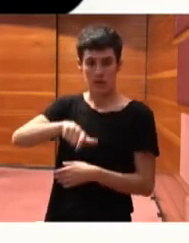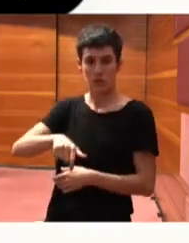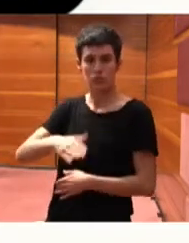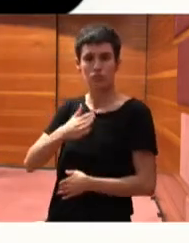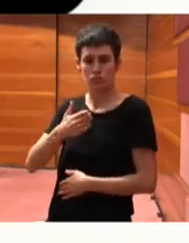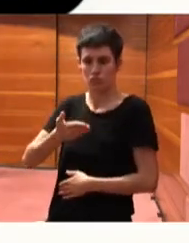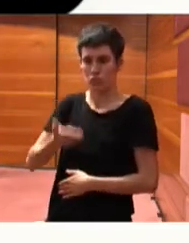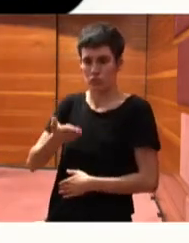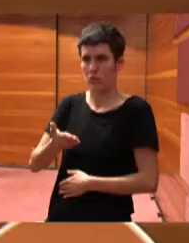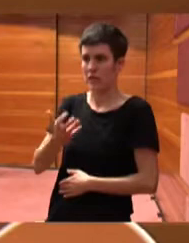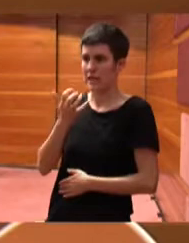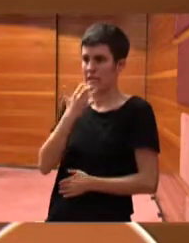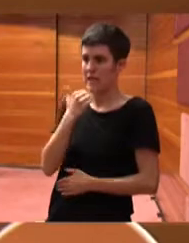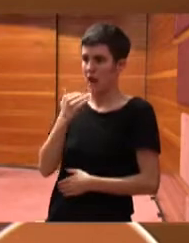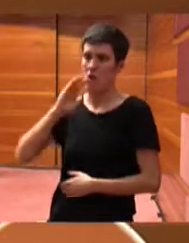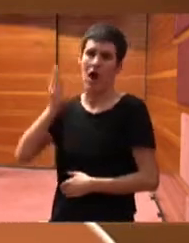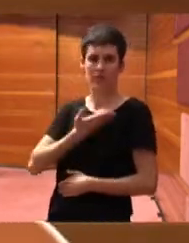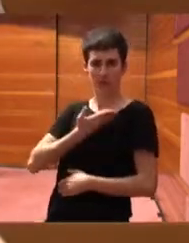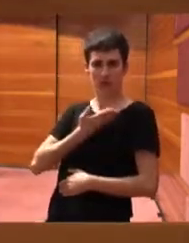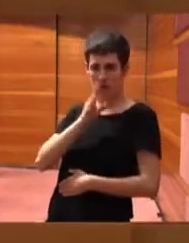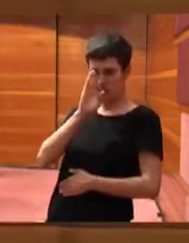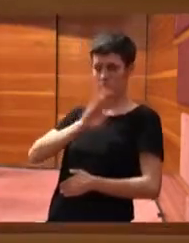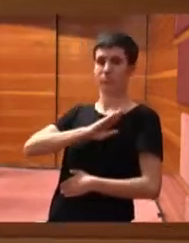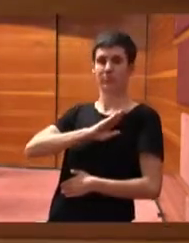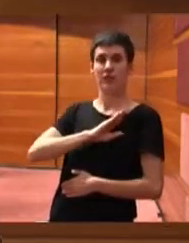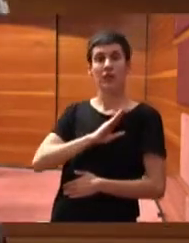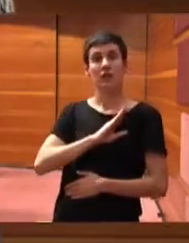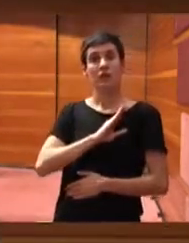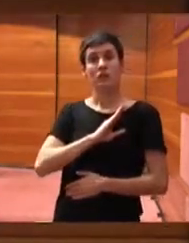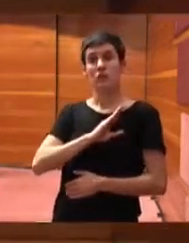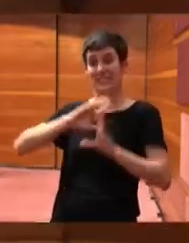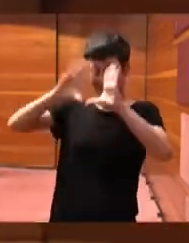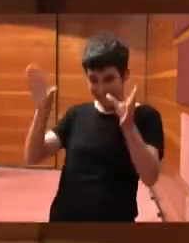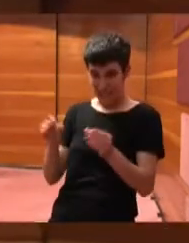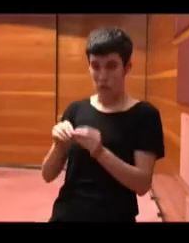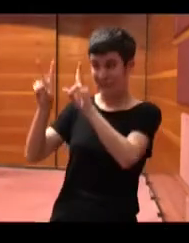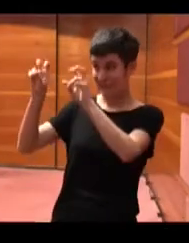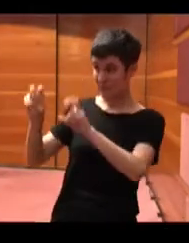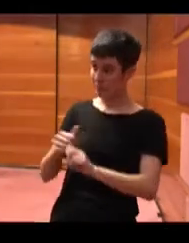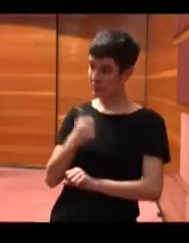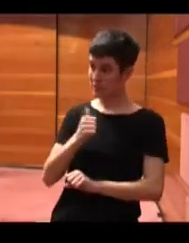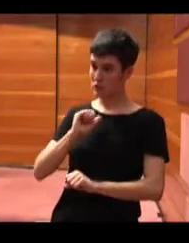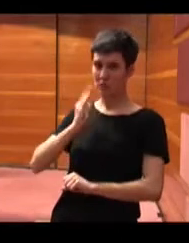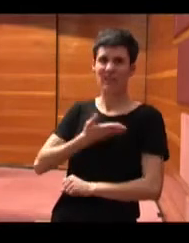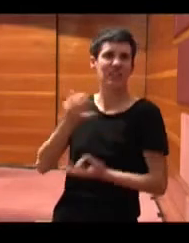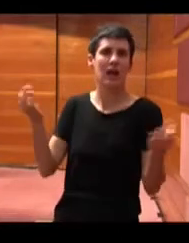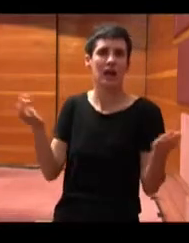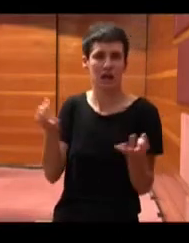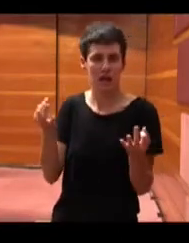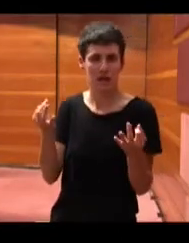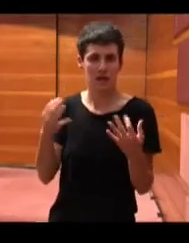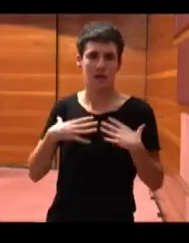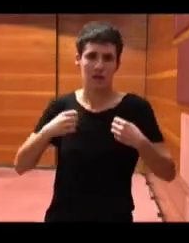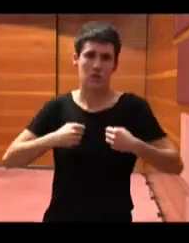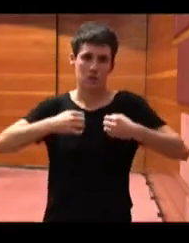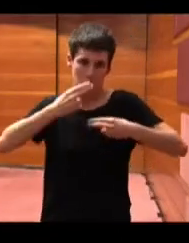que nos afecta realmente, ¿no? Y más directamente. De todo esto, ¿qué es lo que me afecta a mí? Bueno, pues lo de Osakidecha.